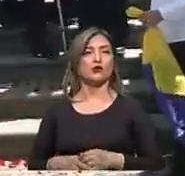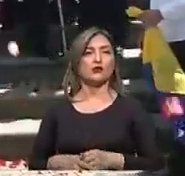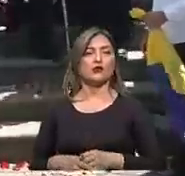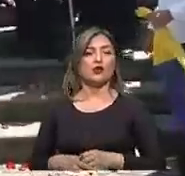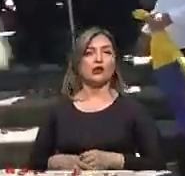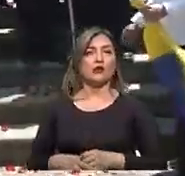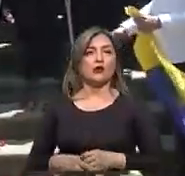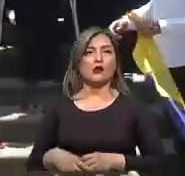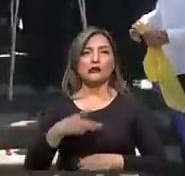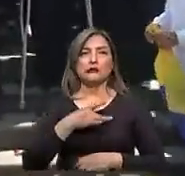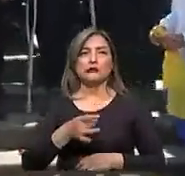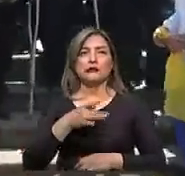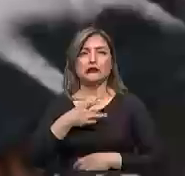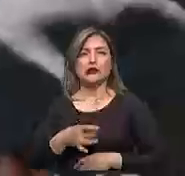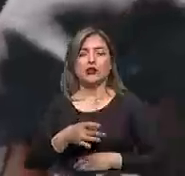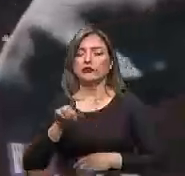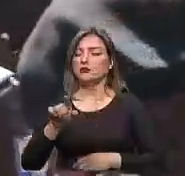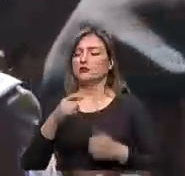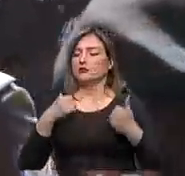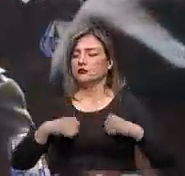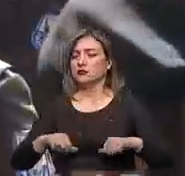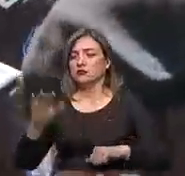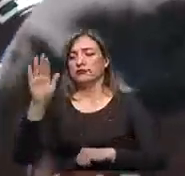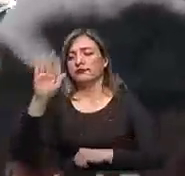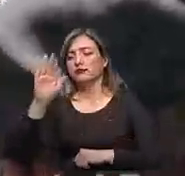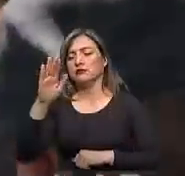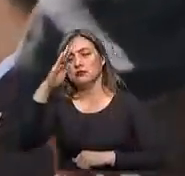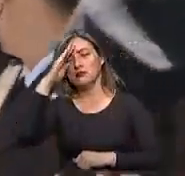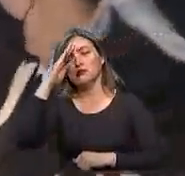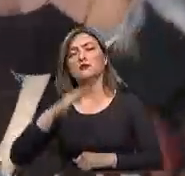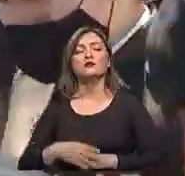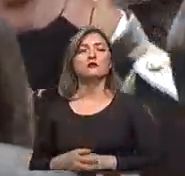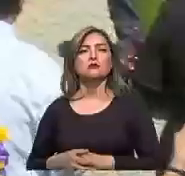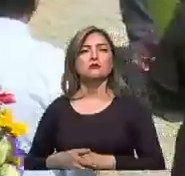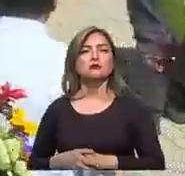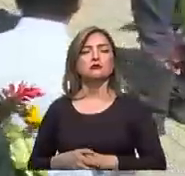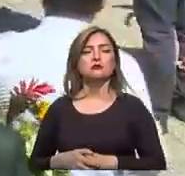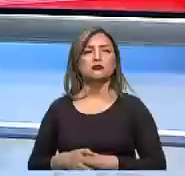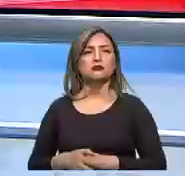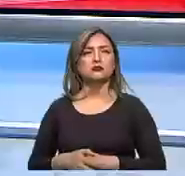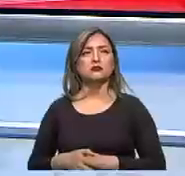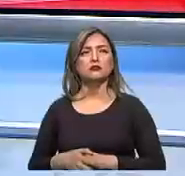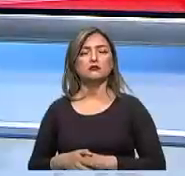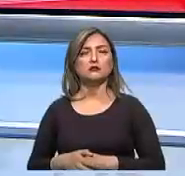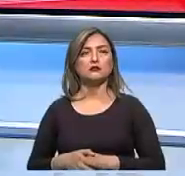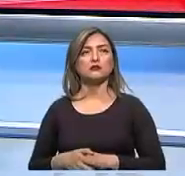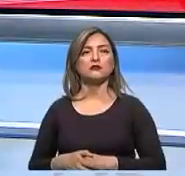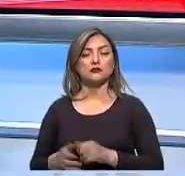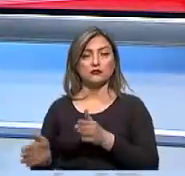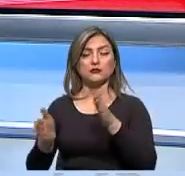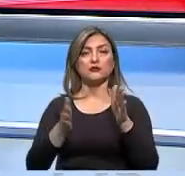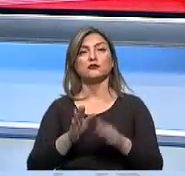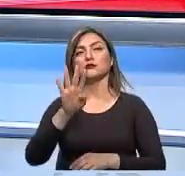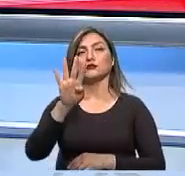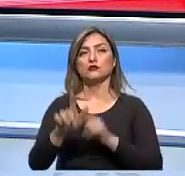Así, en medio del dolor y la consternación, despidieron a este policía. En Quito, Andrea Samaniego, 24 horas. Y al